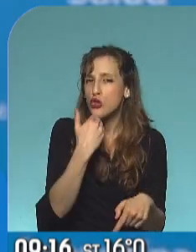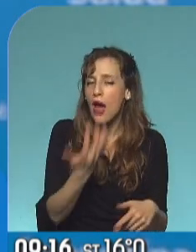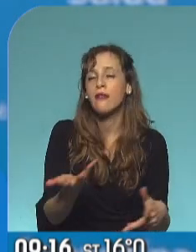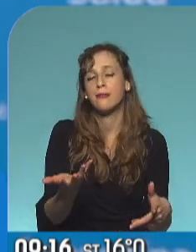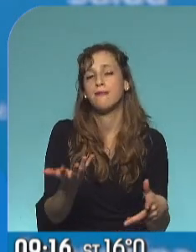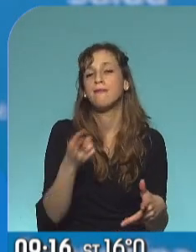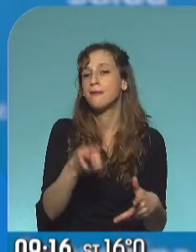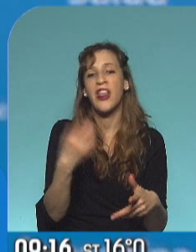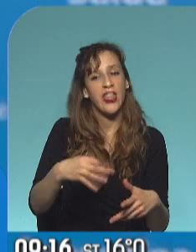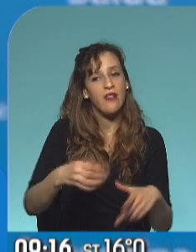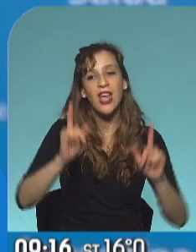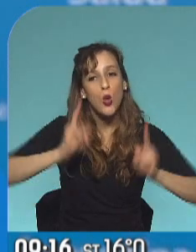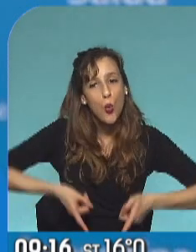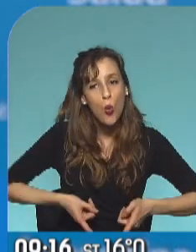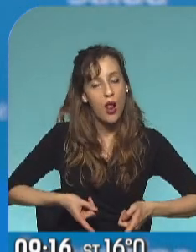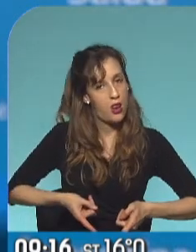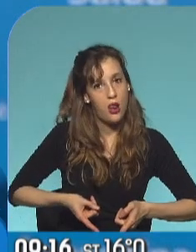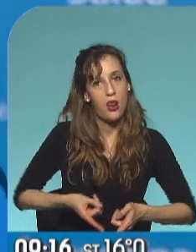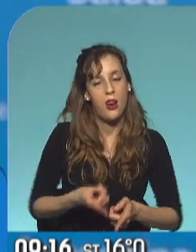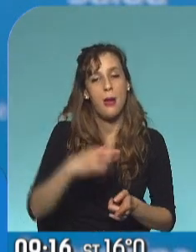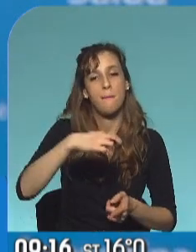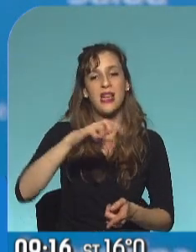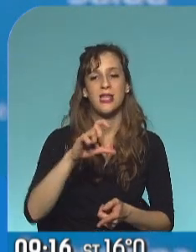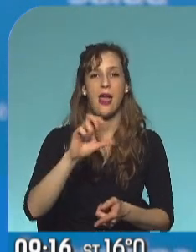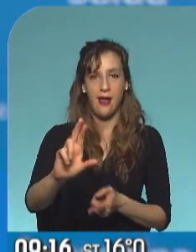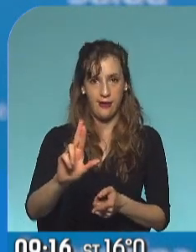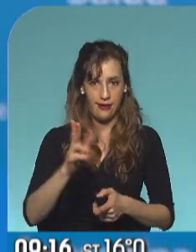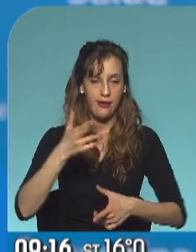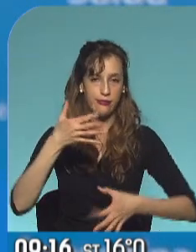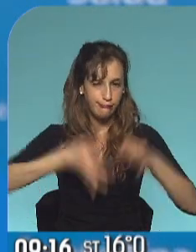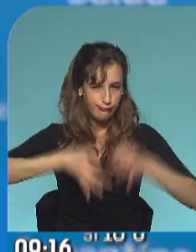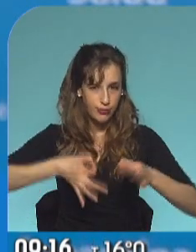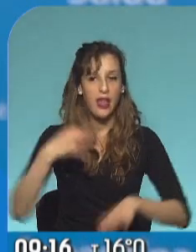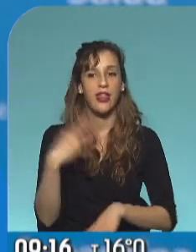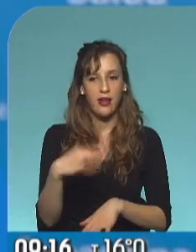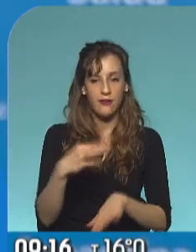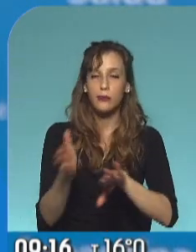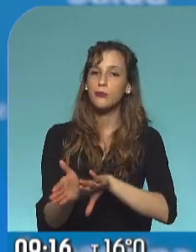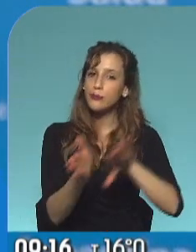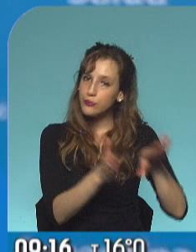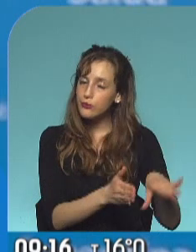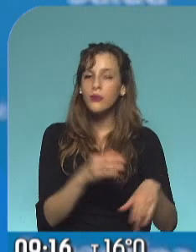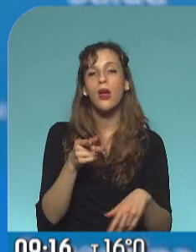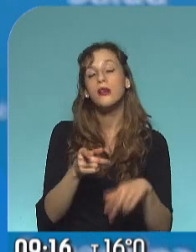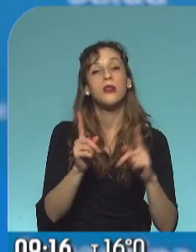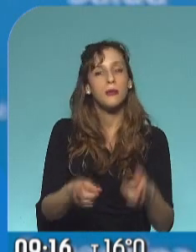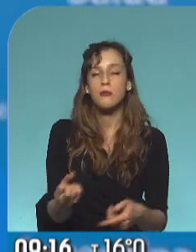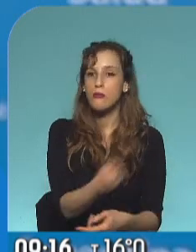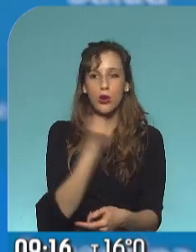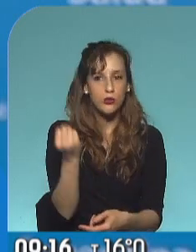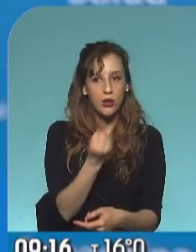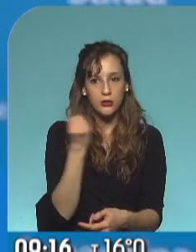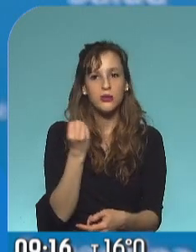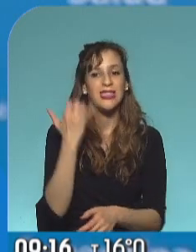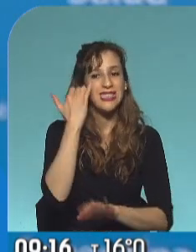deben de realizarse también la pcr en este sentido una de las cosas que tenemos que saber es que cuando se